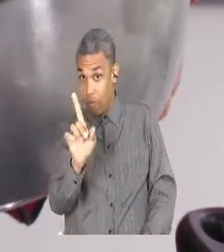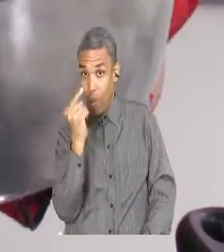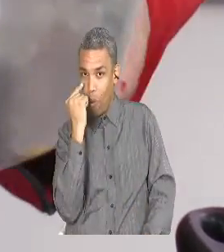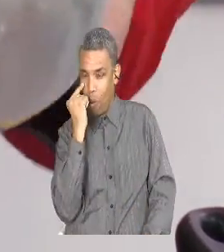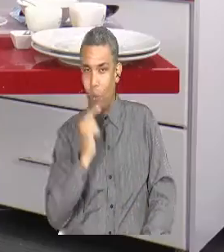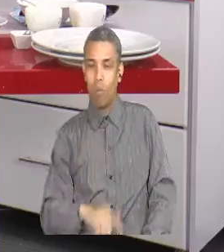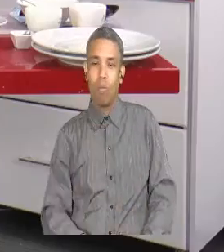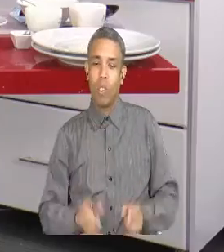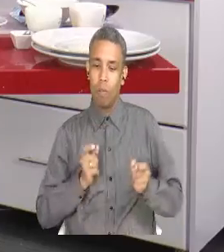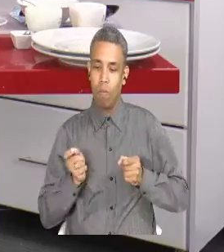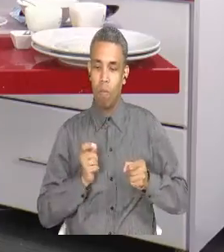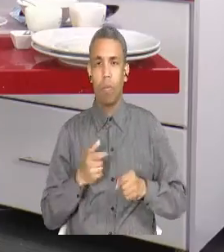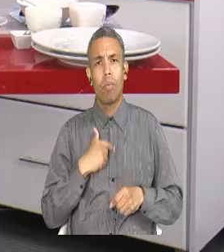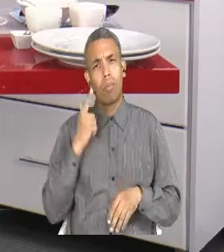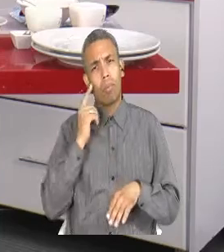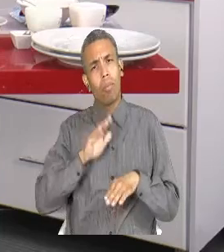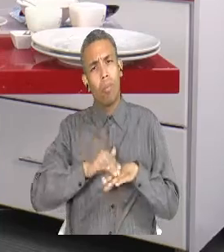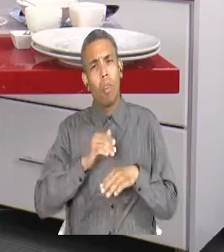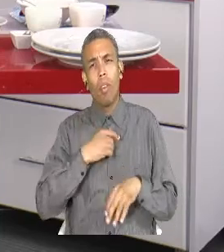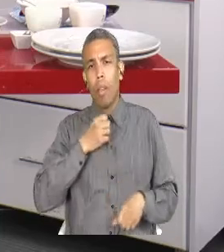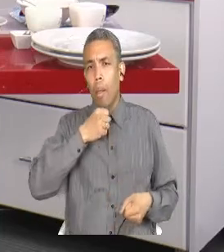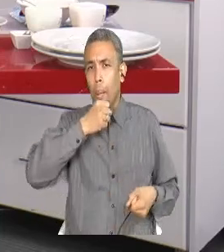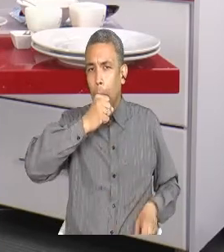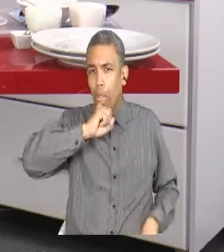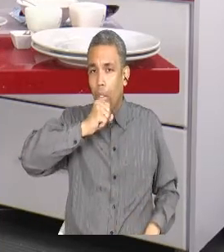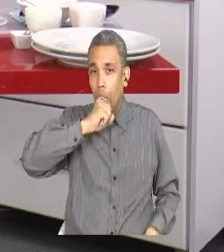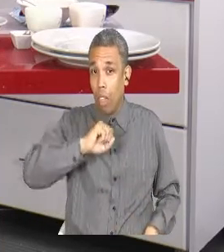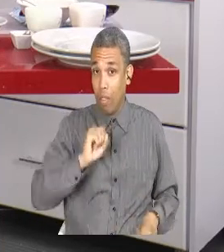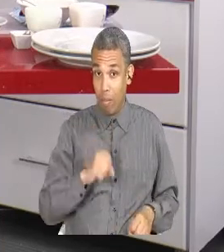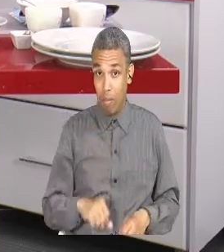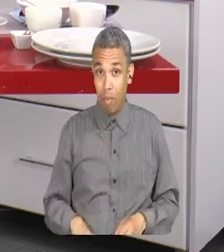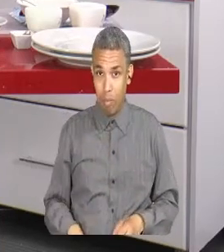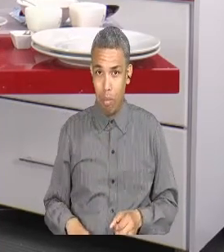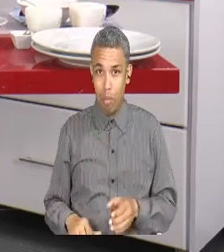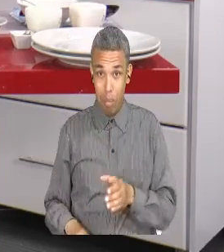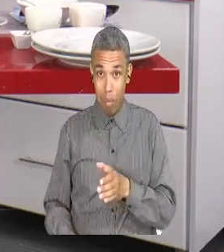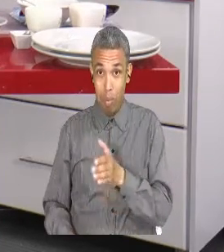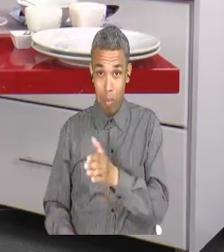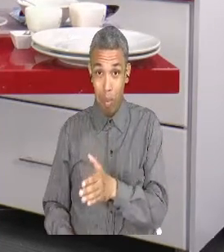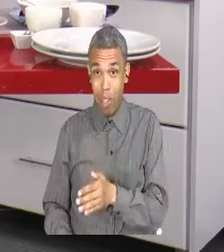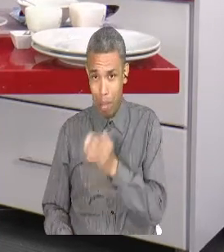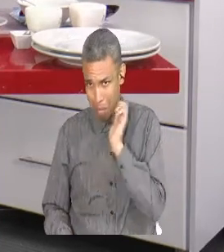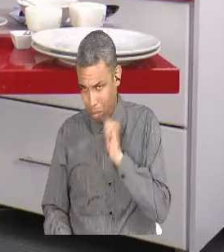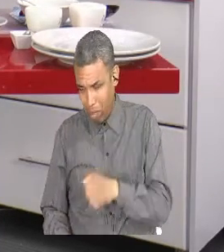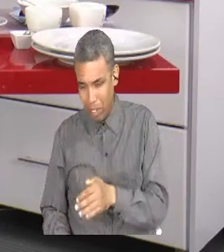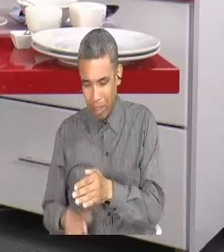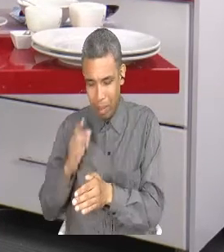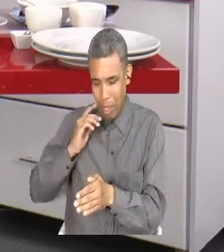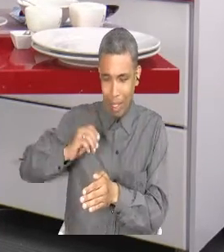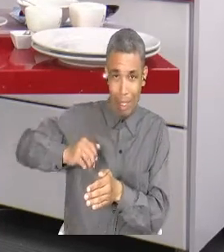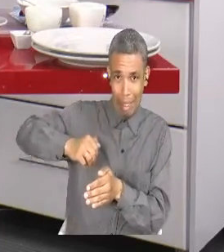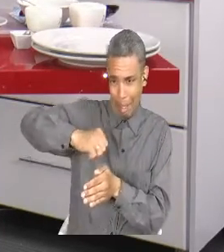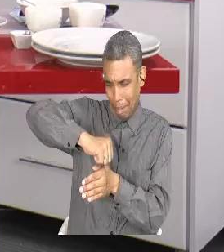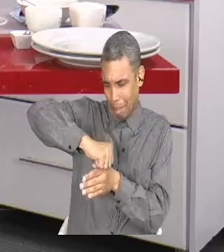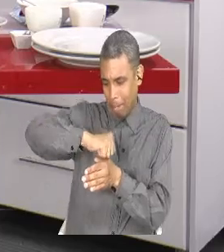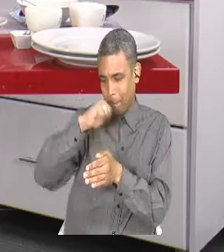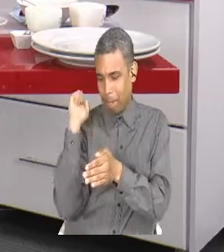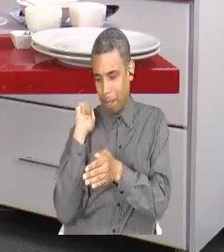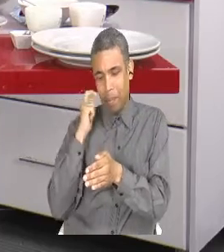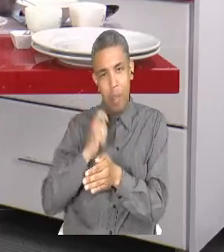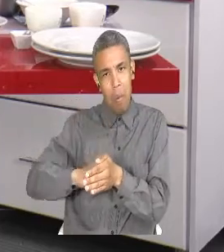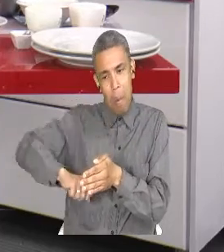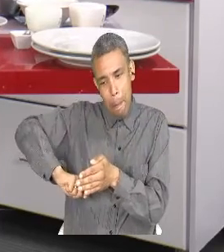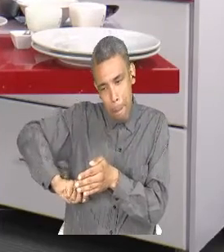que cualquier helado platillo que ustedes compren es indispensable para esta receta, para este rico postre. Y el paso es